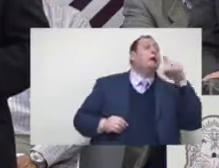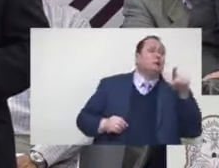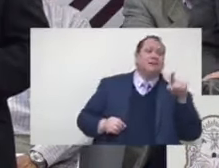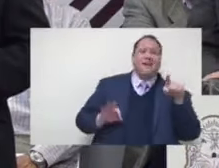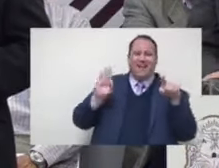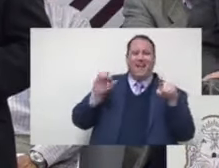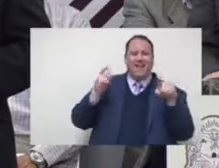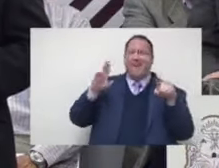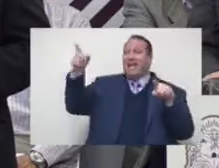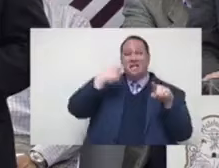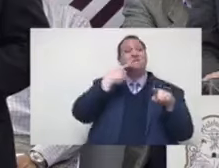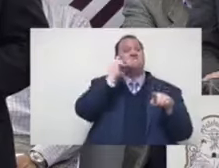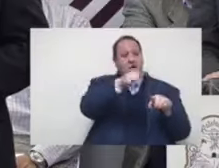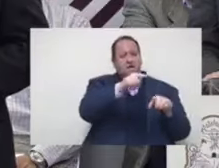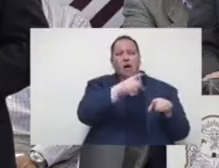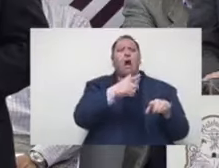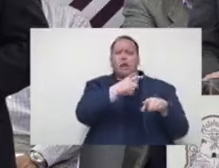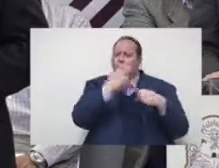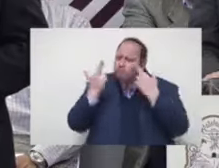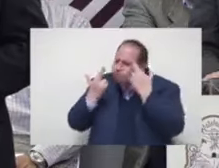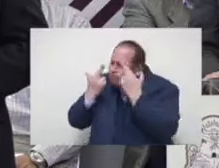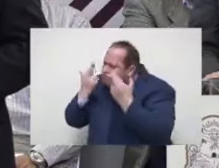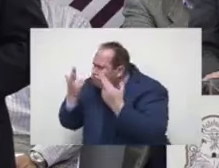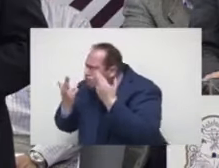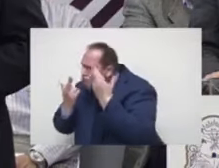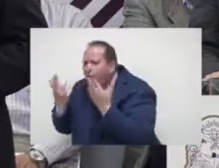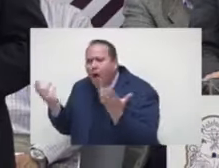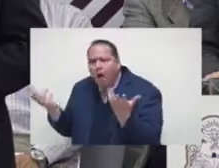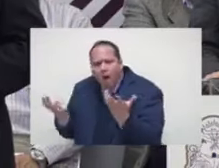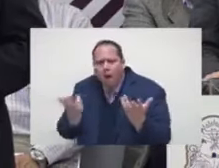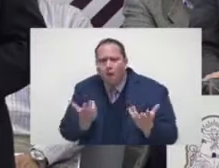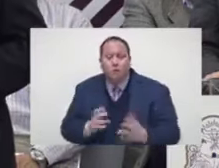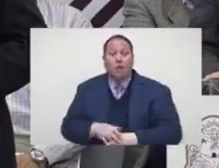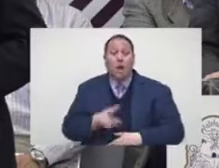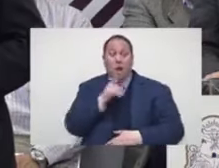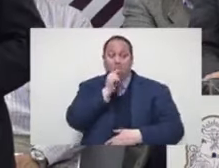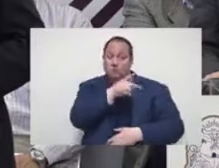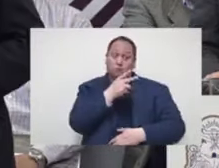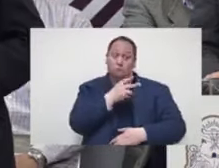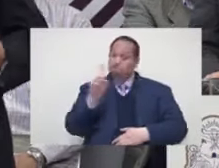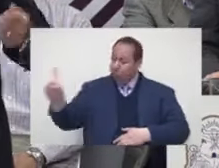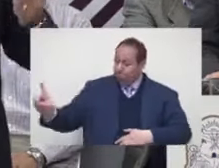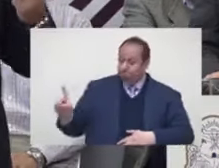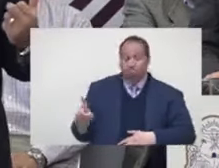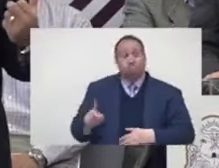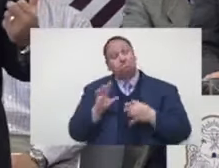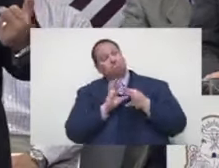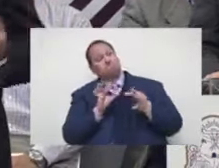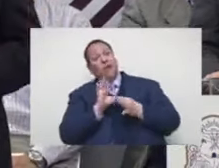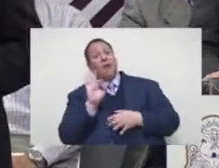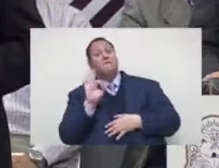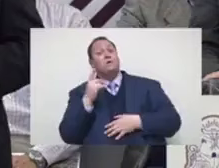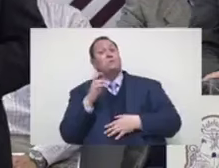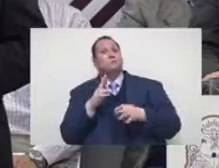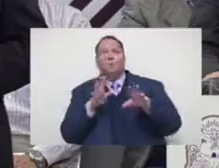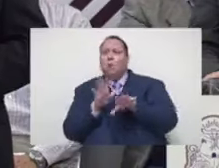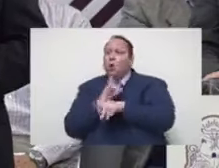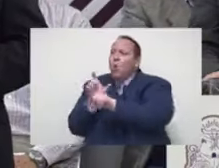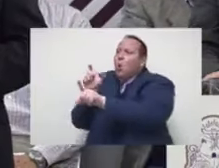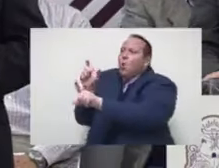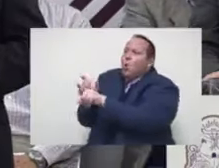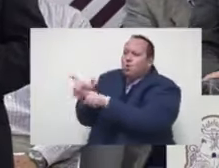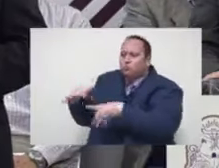de la República, el cual ya está haciendo las gestiones correspondientes, y esos agentes tendrán que venir a declarar a la Fiscalía General de la República para que